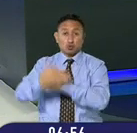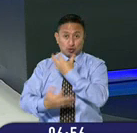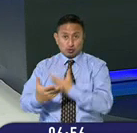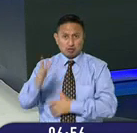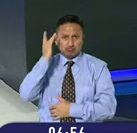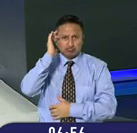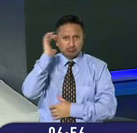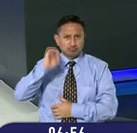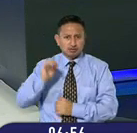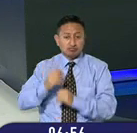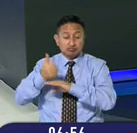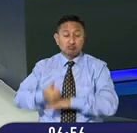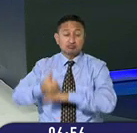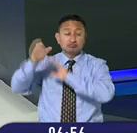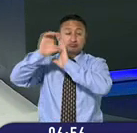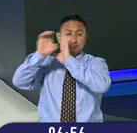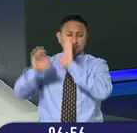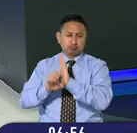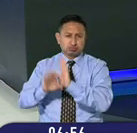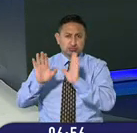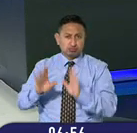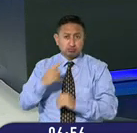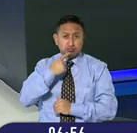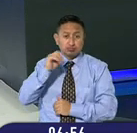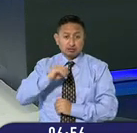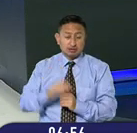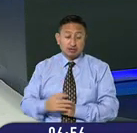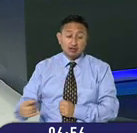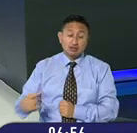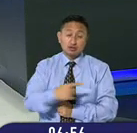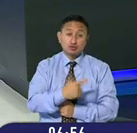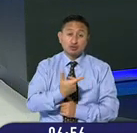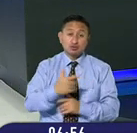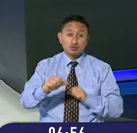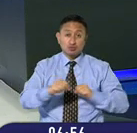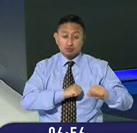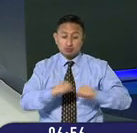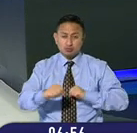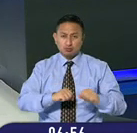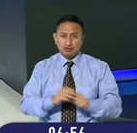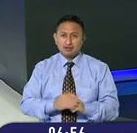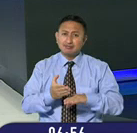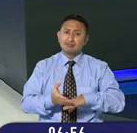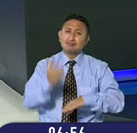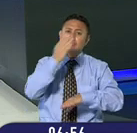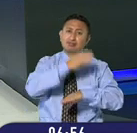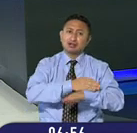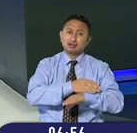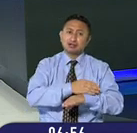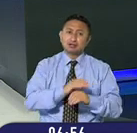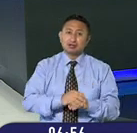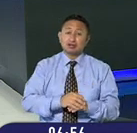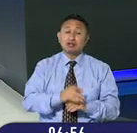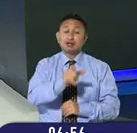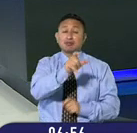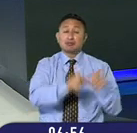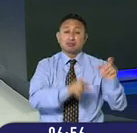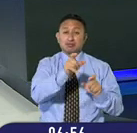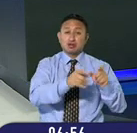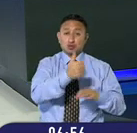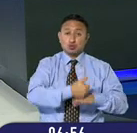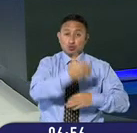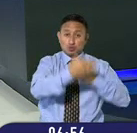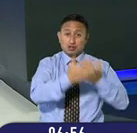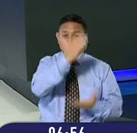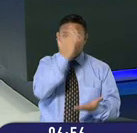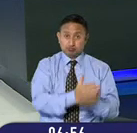Judicatura porque la Corte Constitucional podría declarar la inconstitucionalidad de la medida preventiva de suspensión.